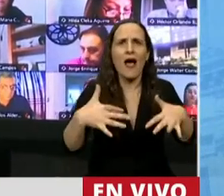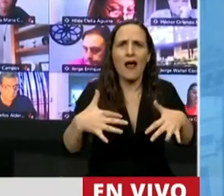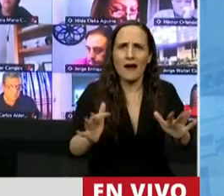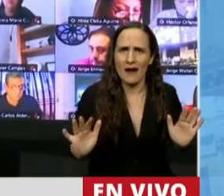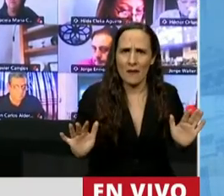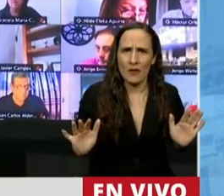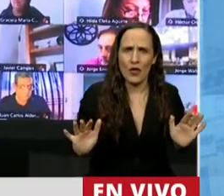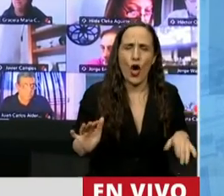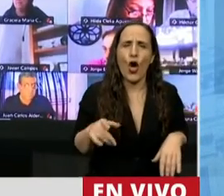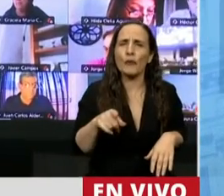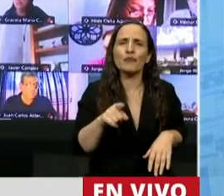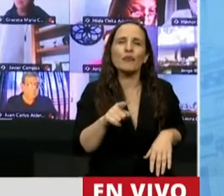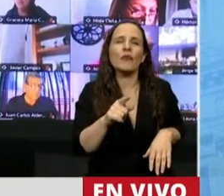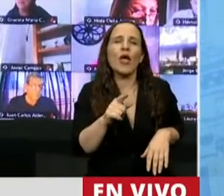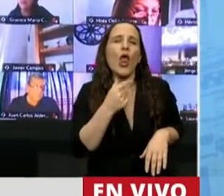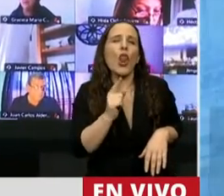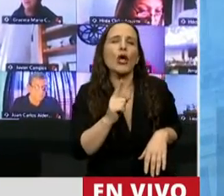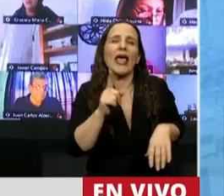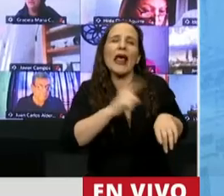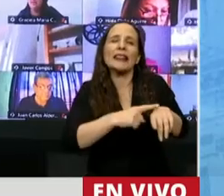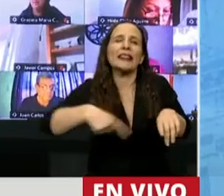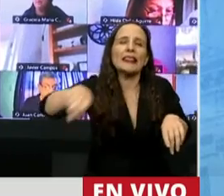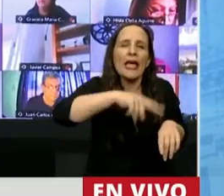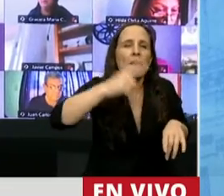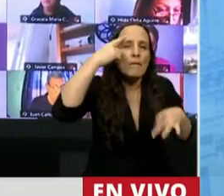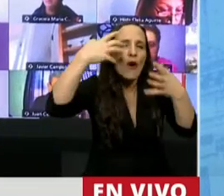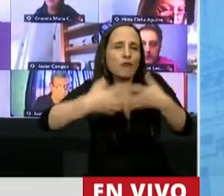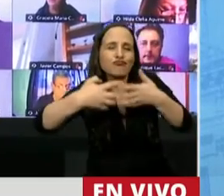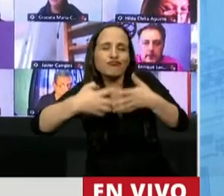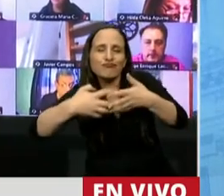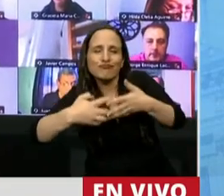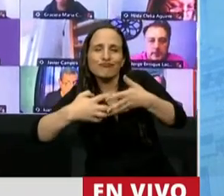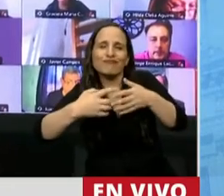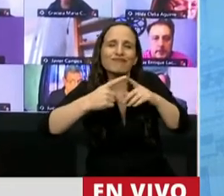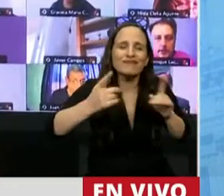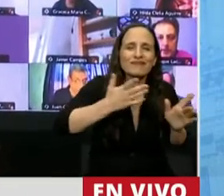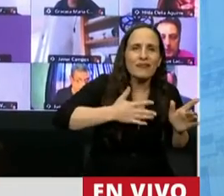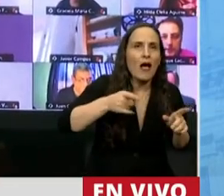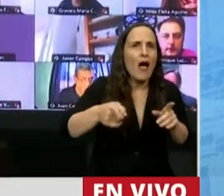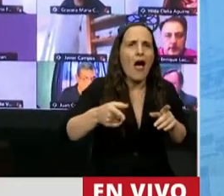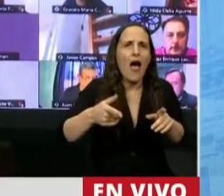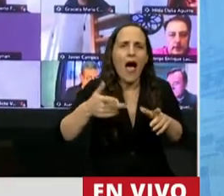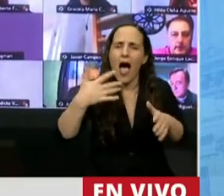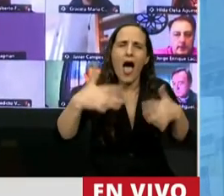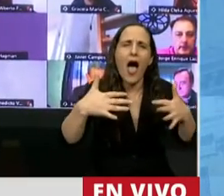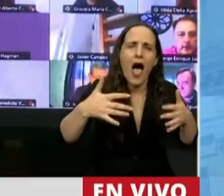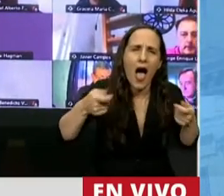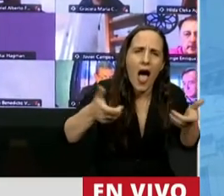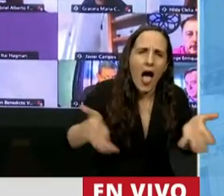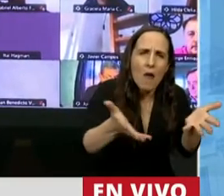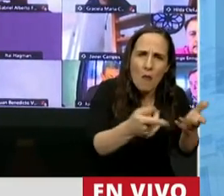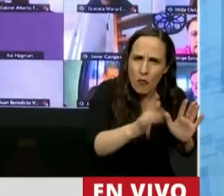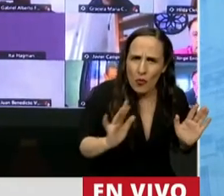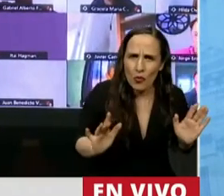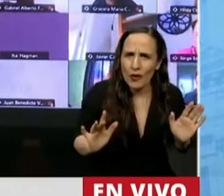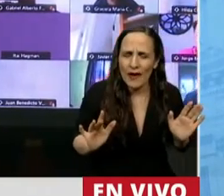quieren dejarnos un tiempo de reflexión y de serenidad. Nos apuran, como dice la calle.